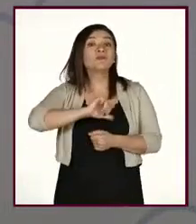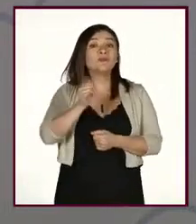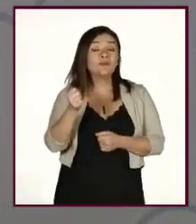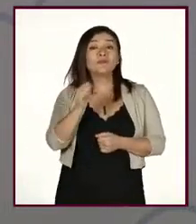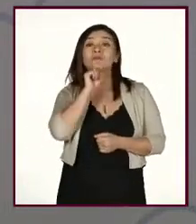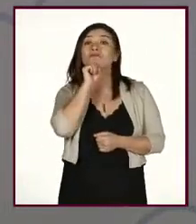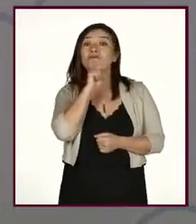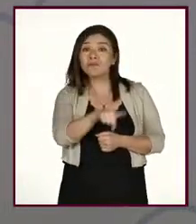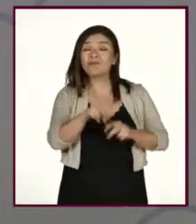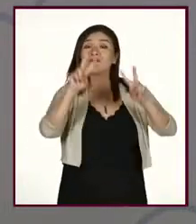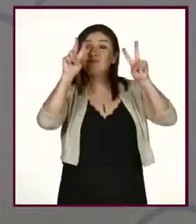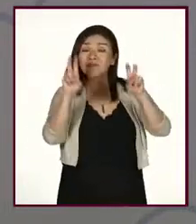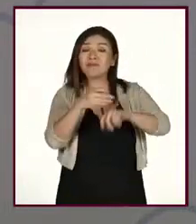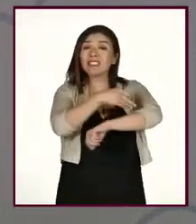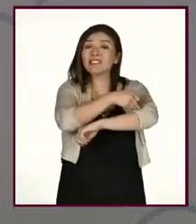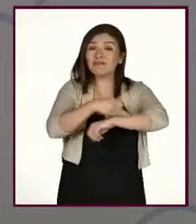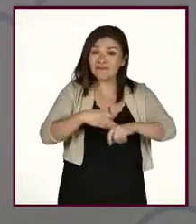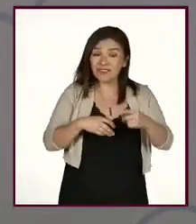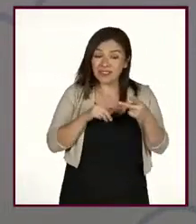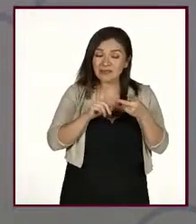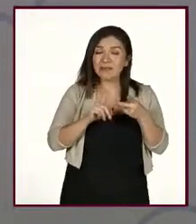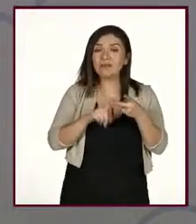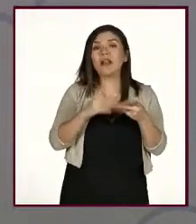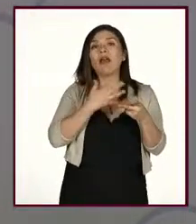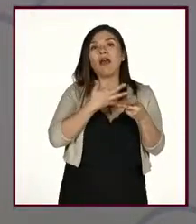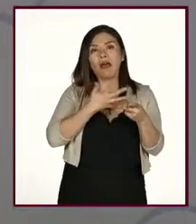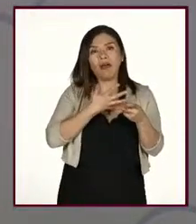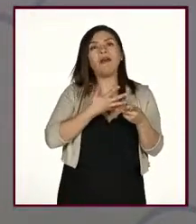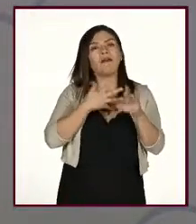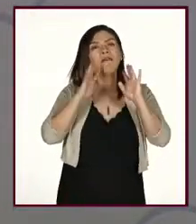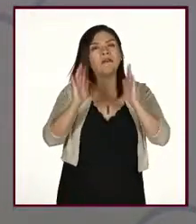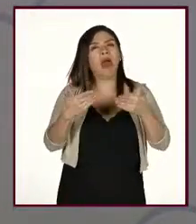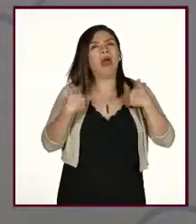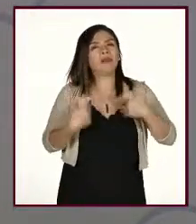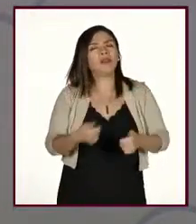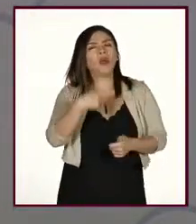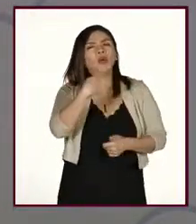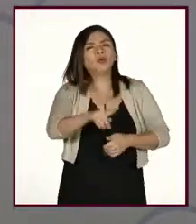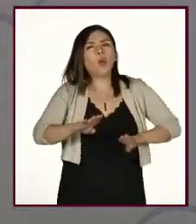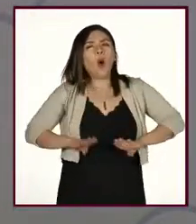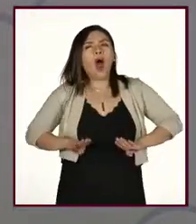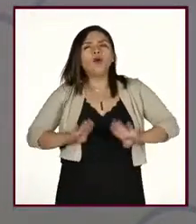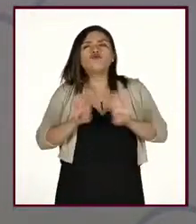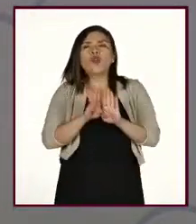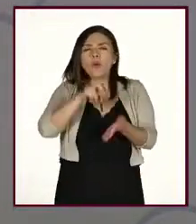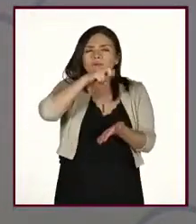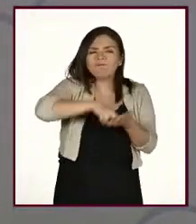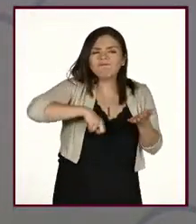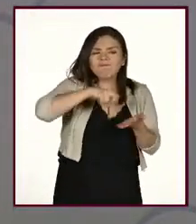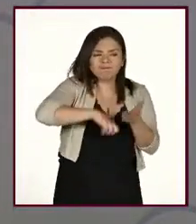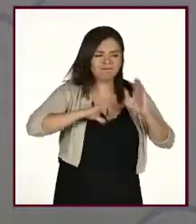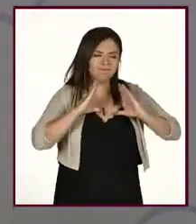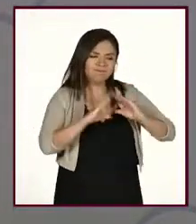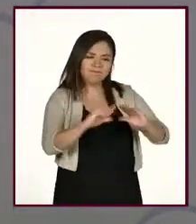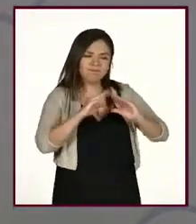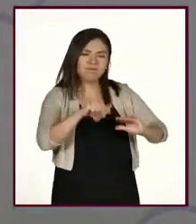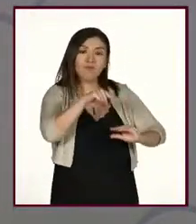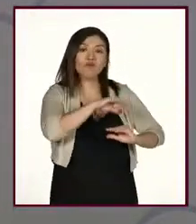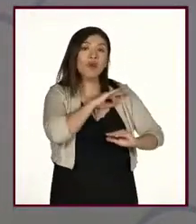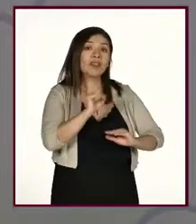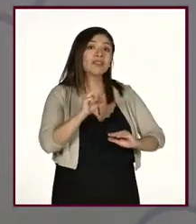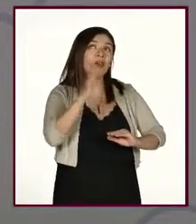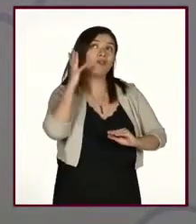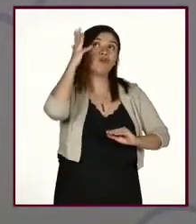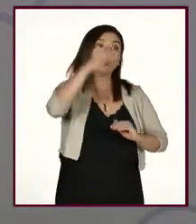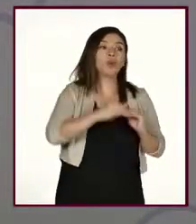ahí dentro de la dinámica familiar, se han descrito ciertos estilos de crianza que los hacen más vulnerables